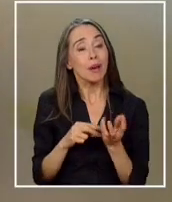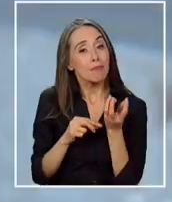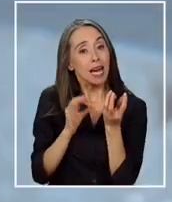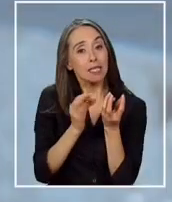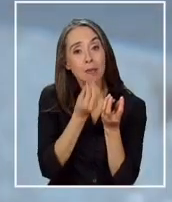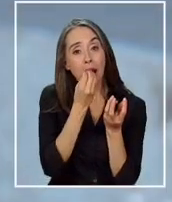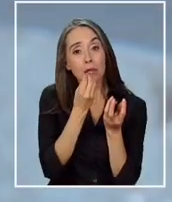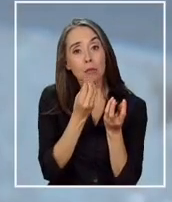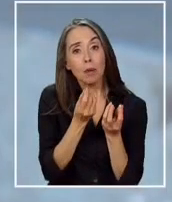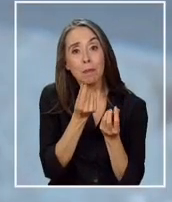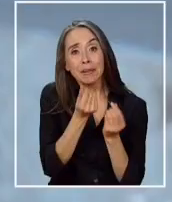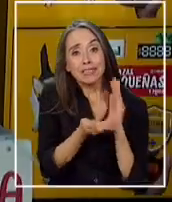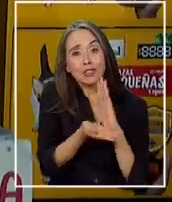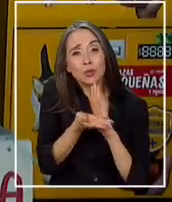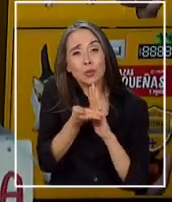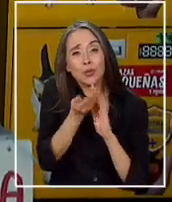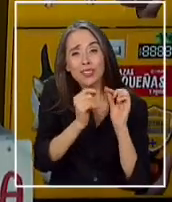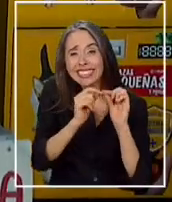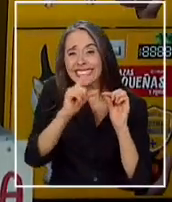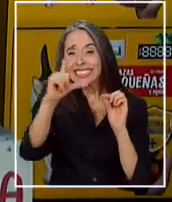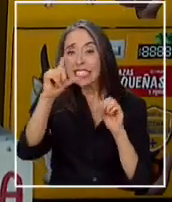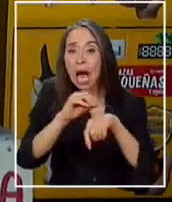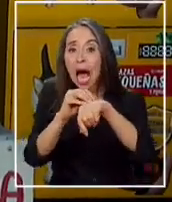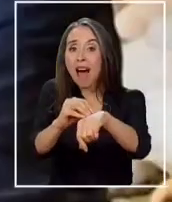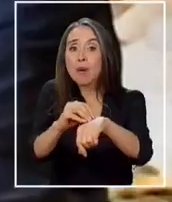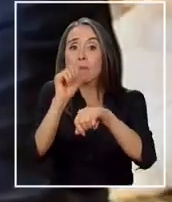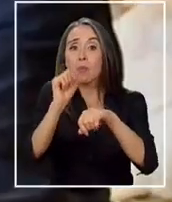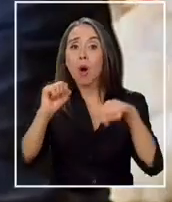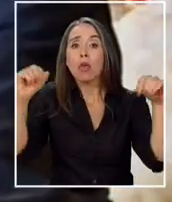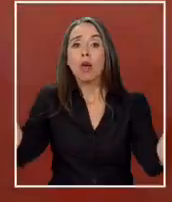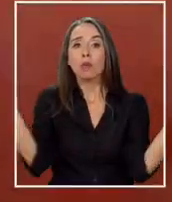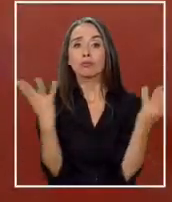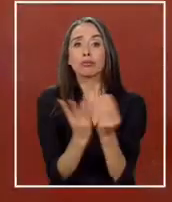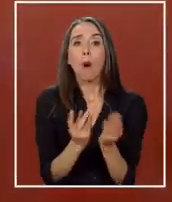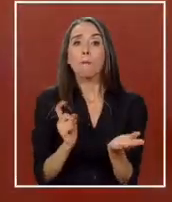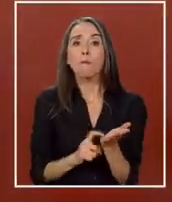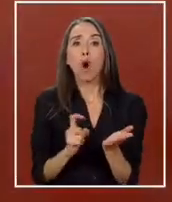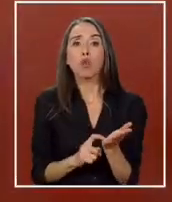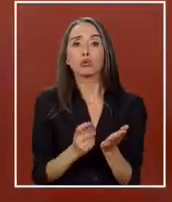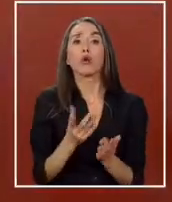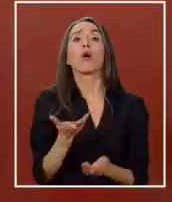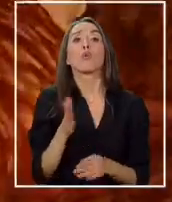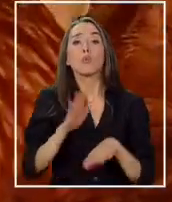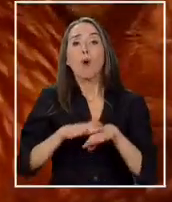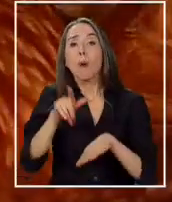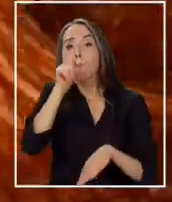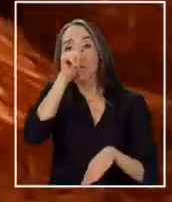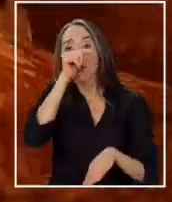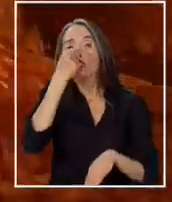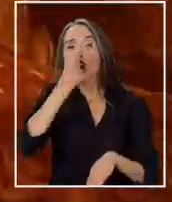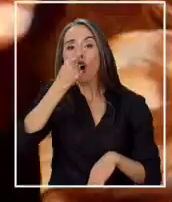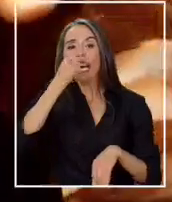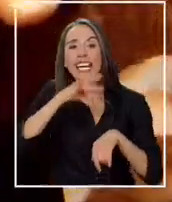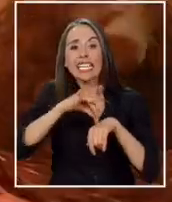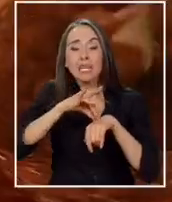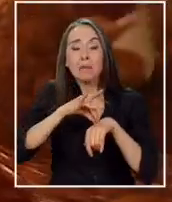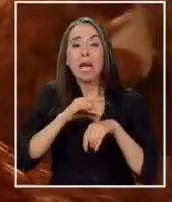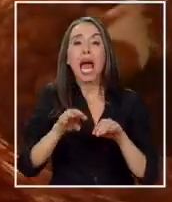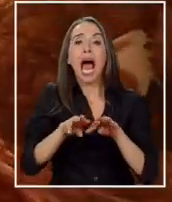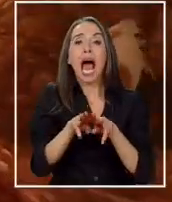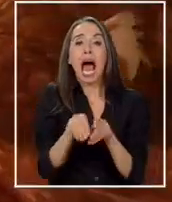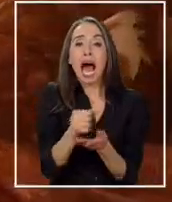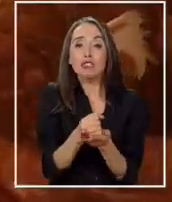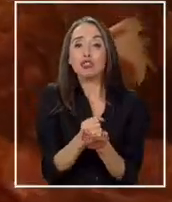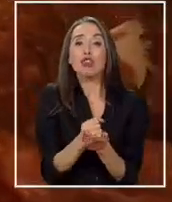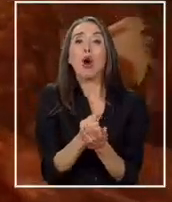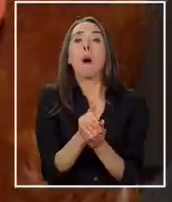clásico alimento es su alza de precio y la advertencia de hasta una posible escasez. La gripe aviar ha obligado, según datos de la Asociación de Productores de